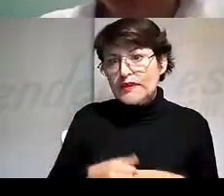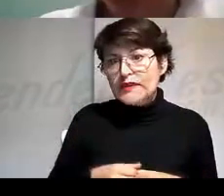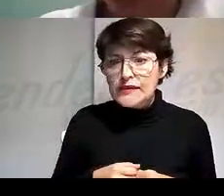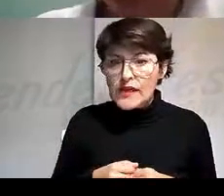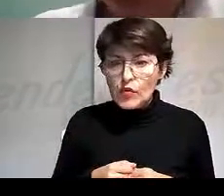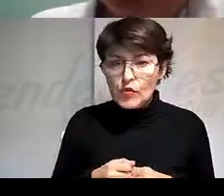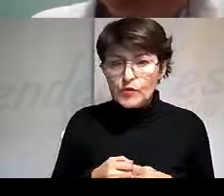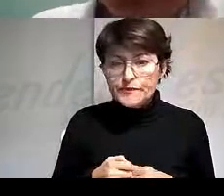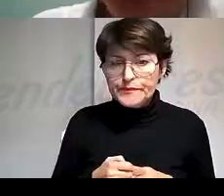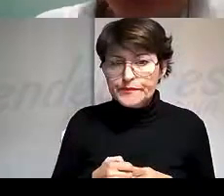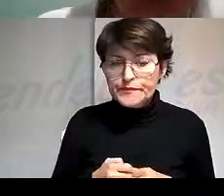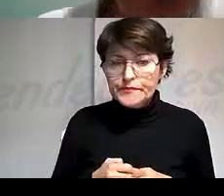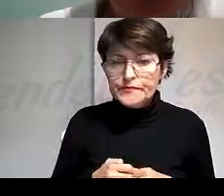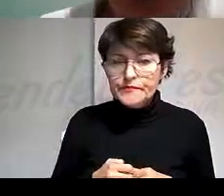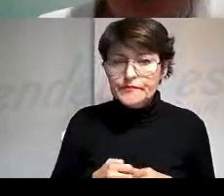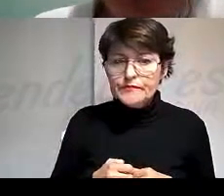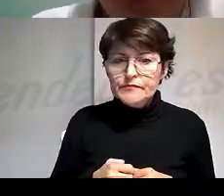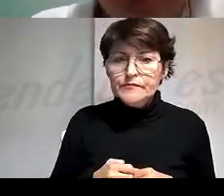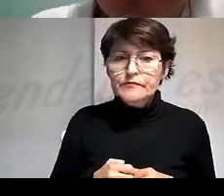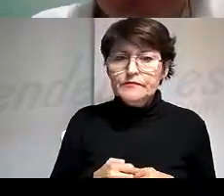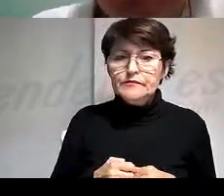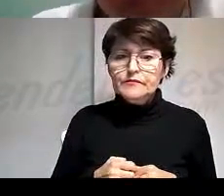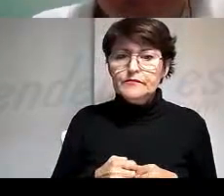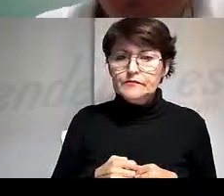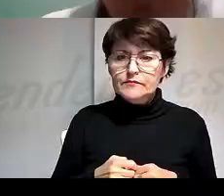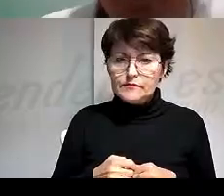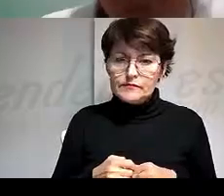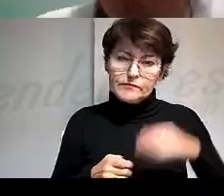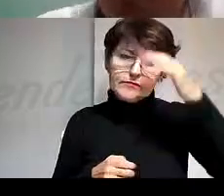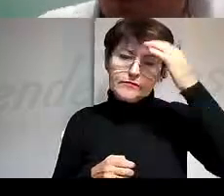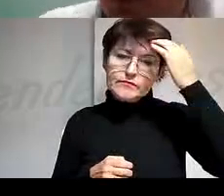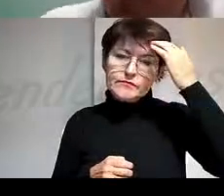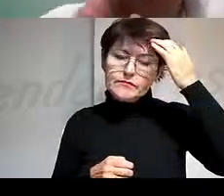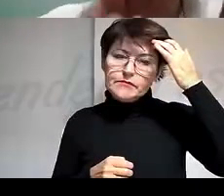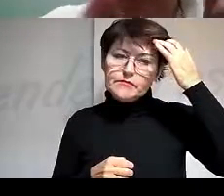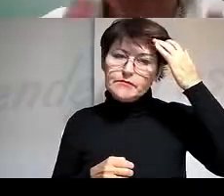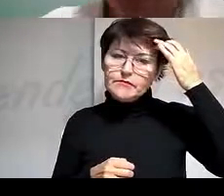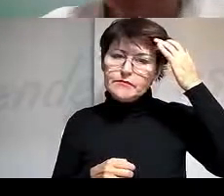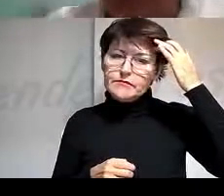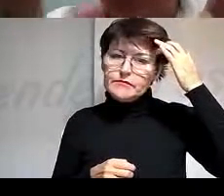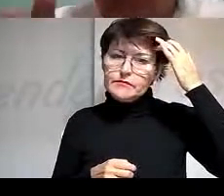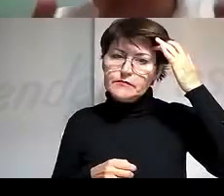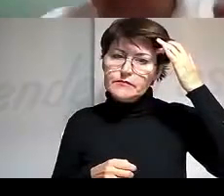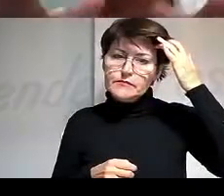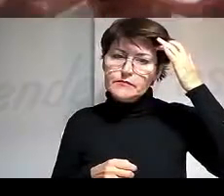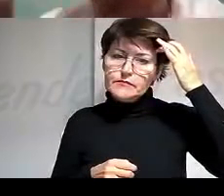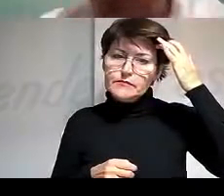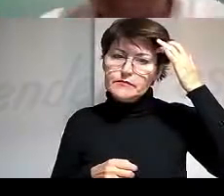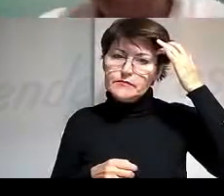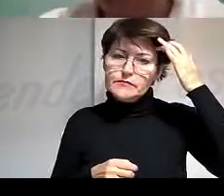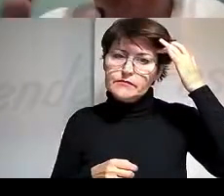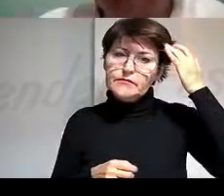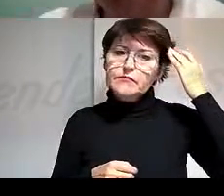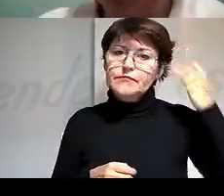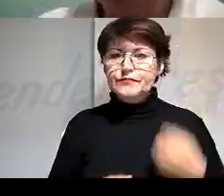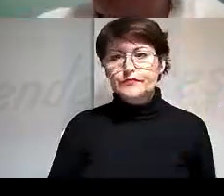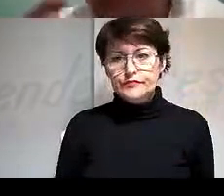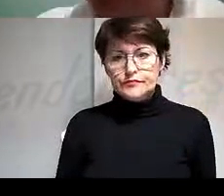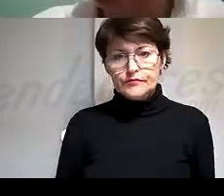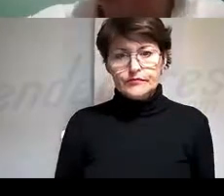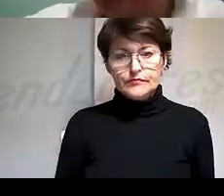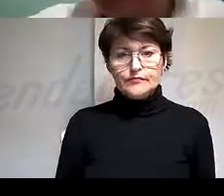un hueco que no se puede cubrir con otros alimentos, porque son unos ácidos